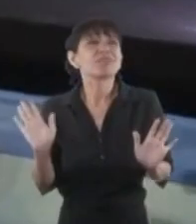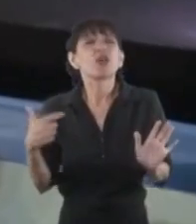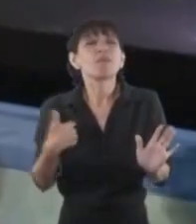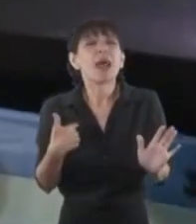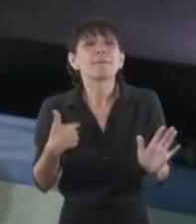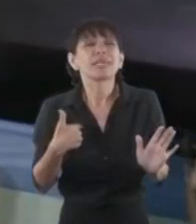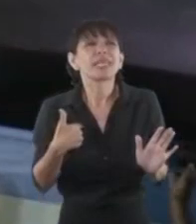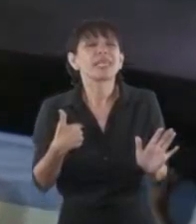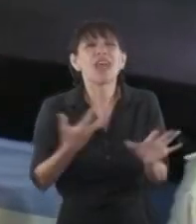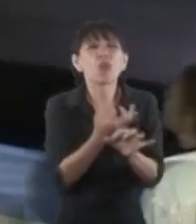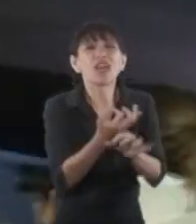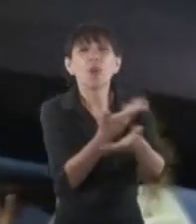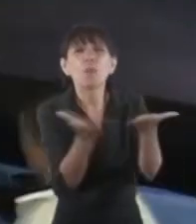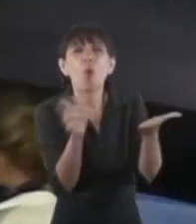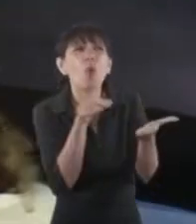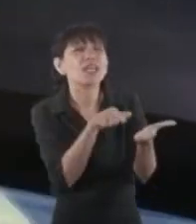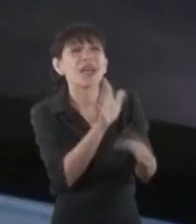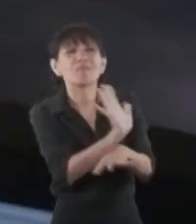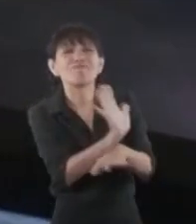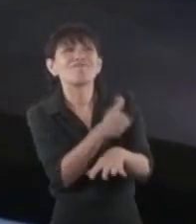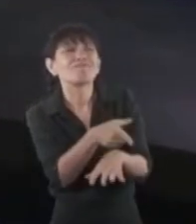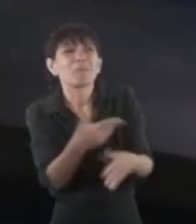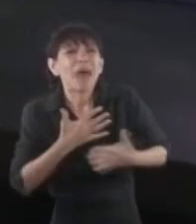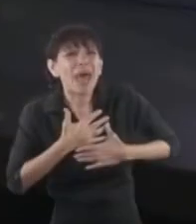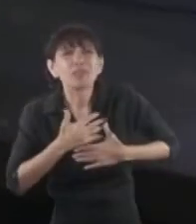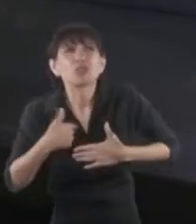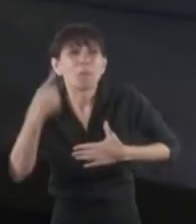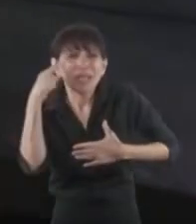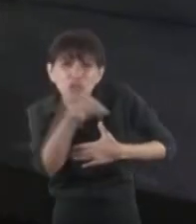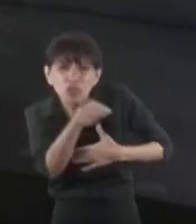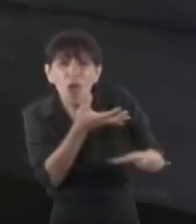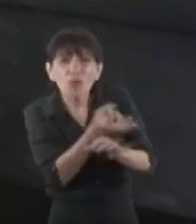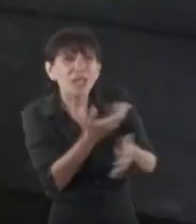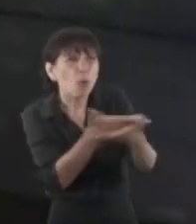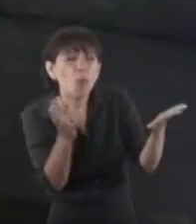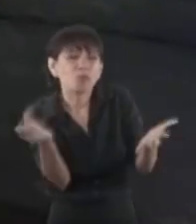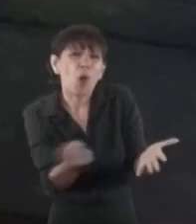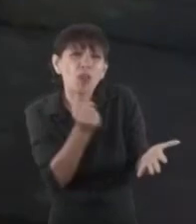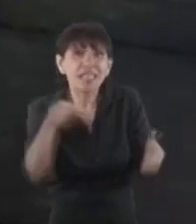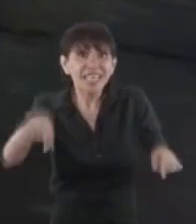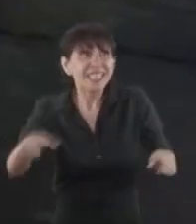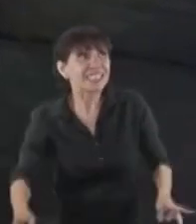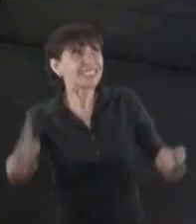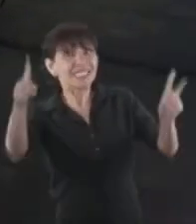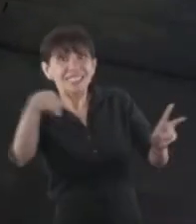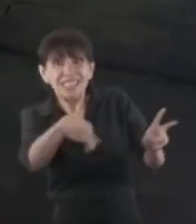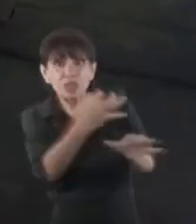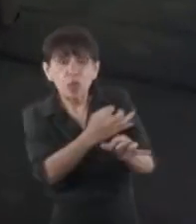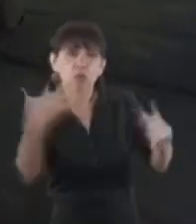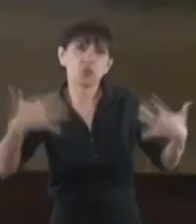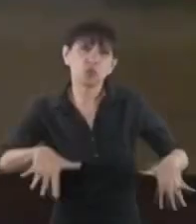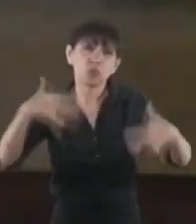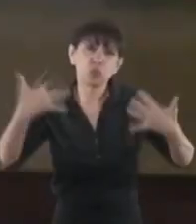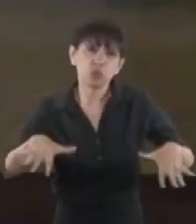No tienen idea lo que representa para mí ver esta escuela, ver este colegio.